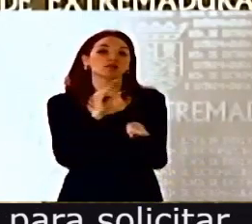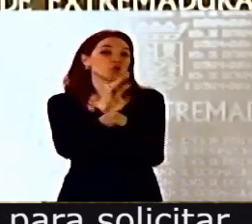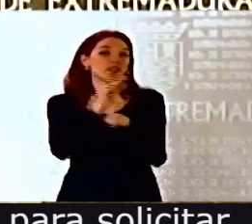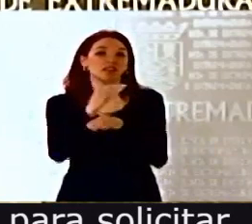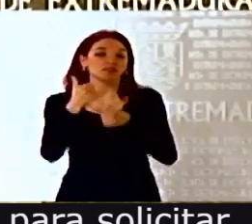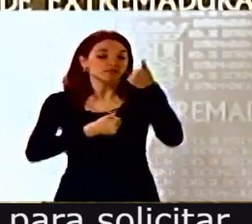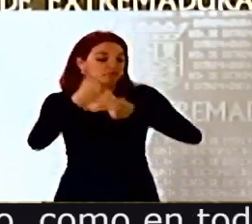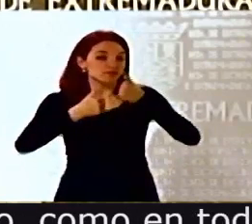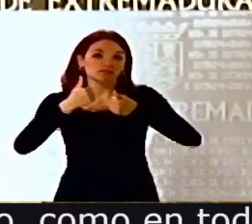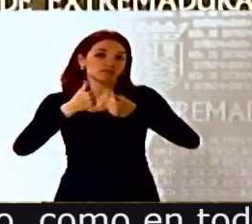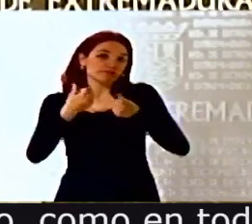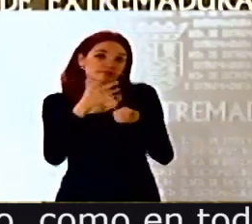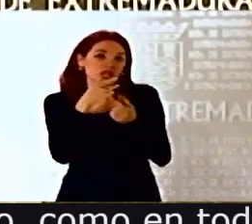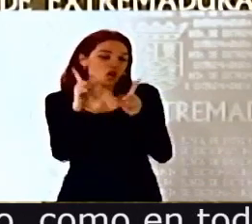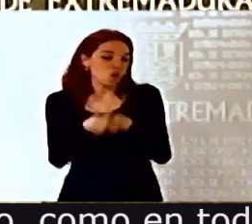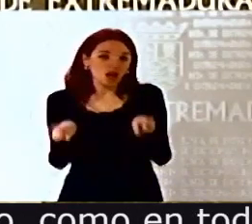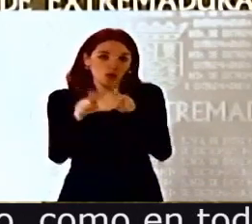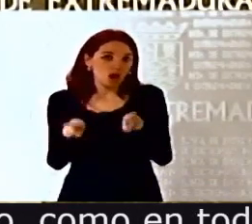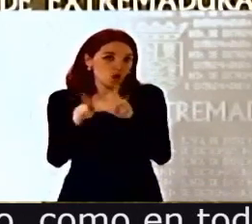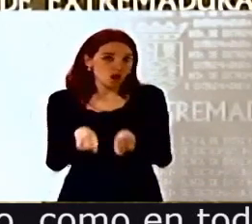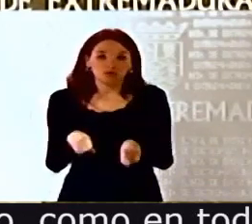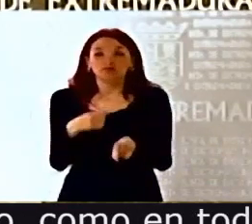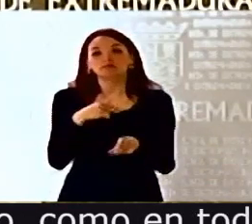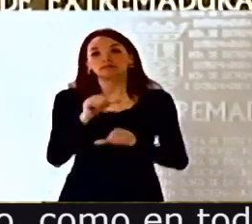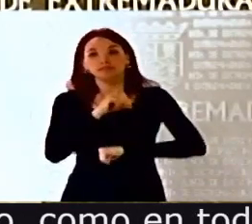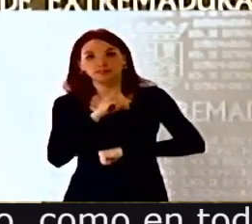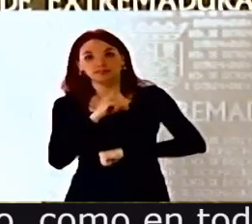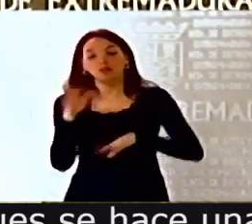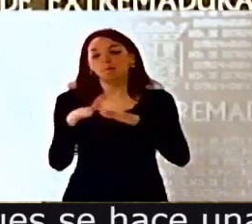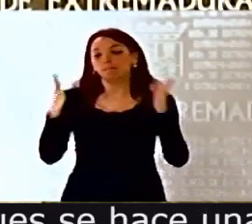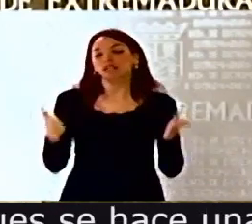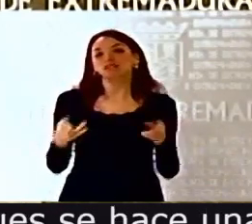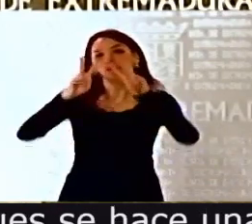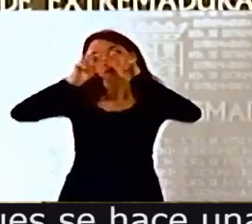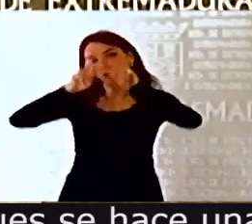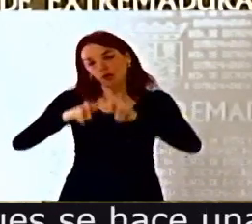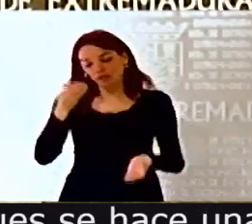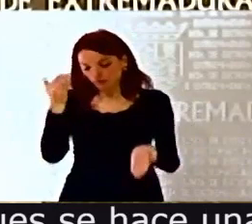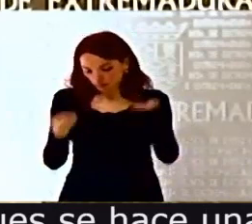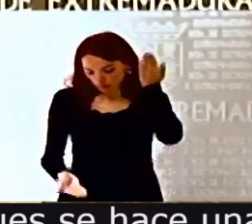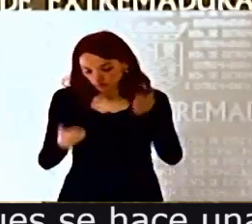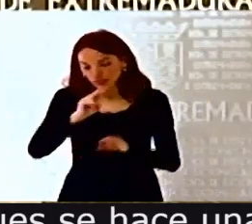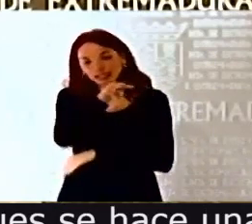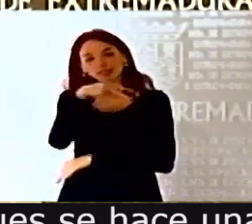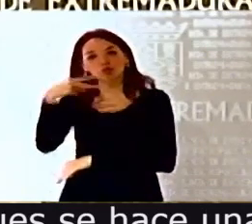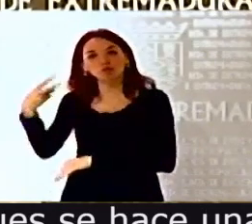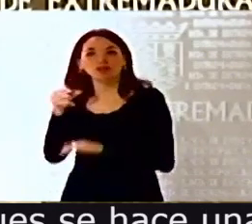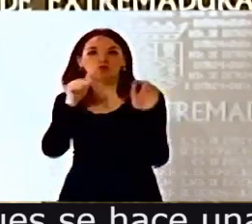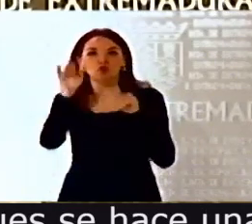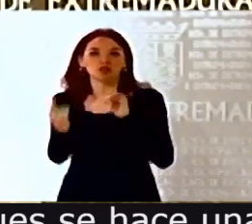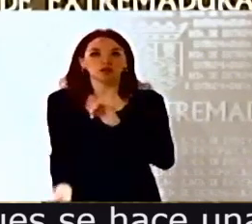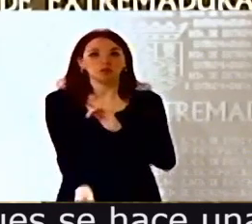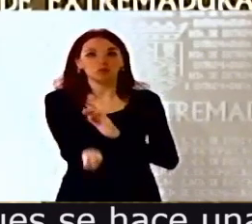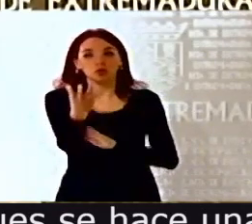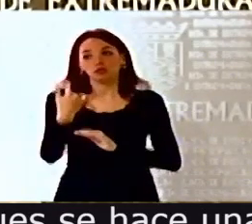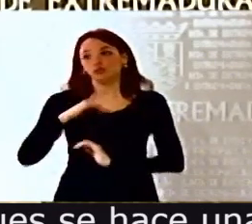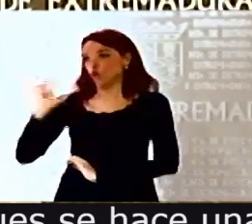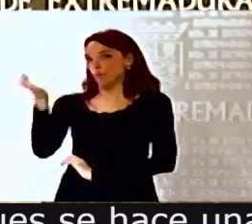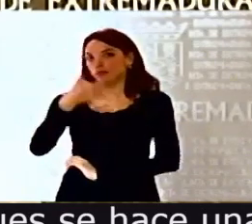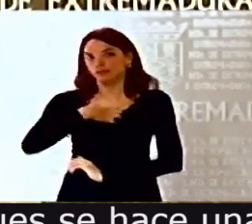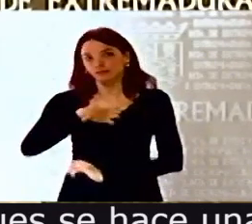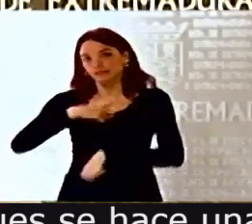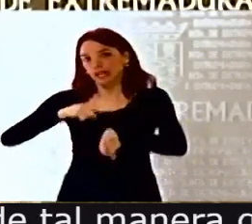como está mandado, pues se hace una mesa de valoración y se resuelve la convocatoria. De tal manera que no me atrevo a dar